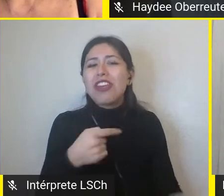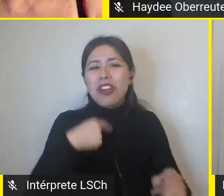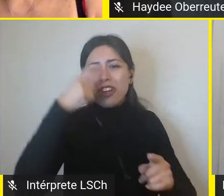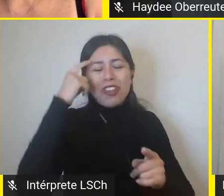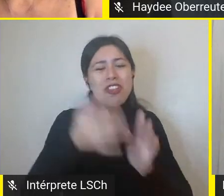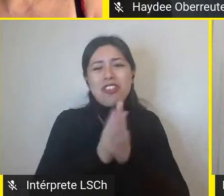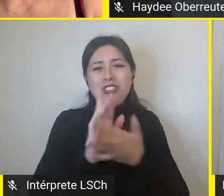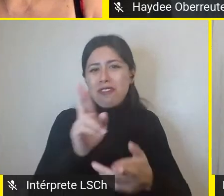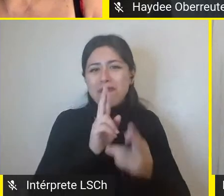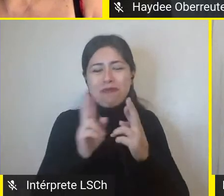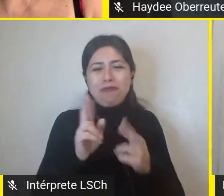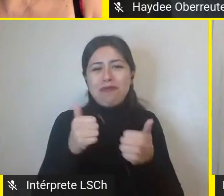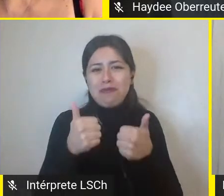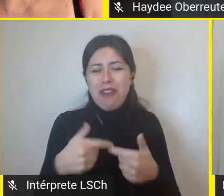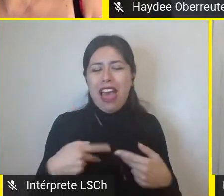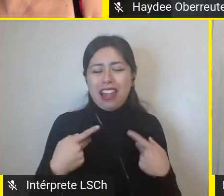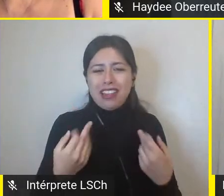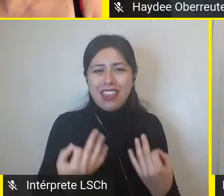Sí.